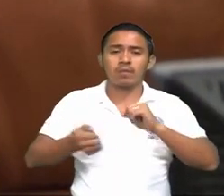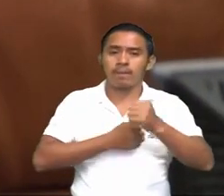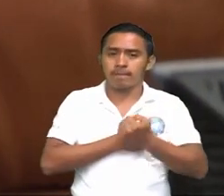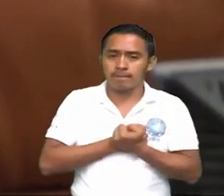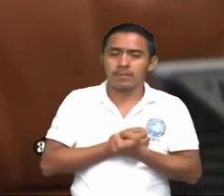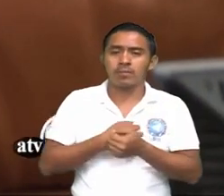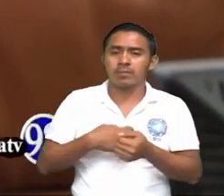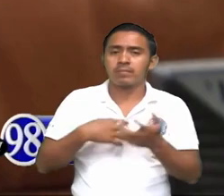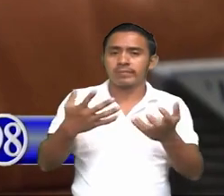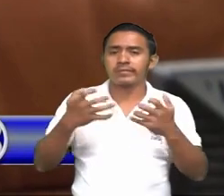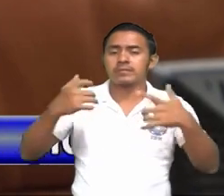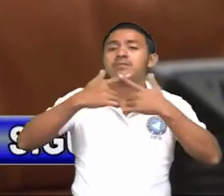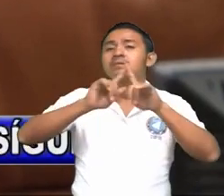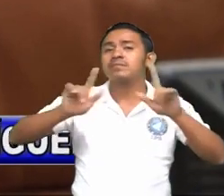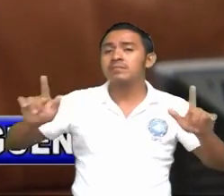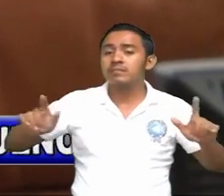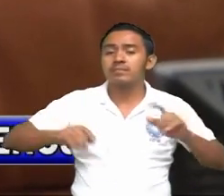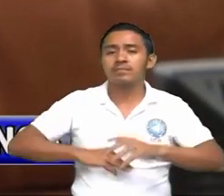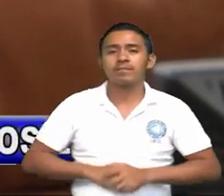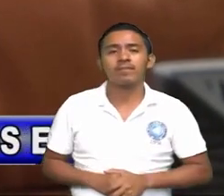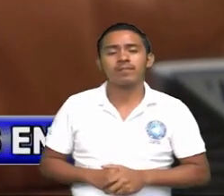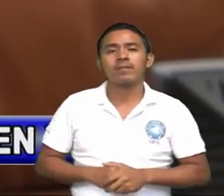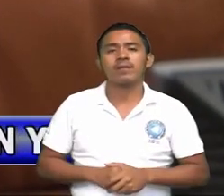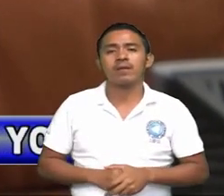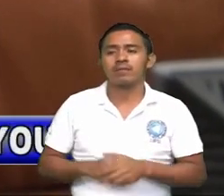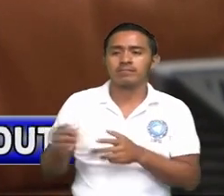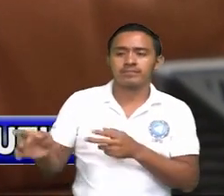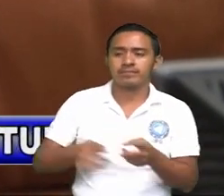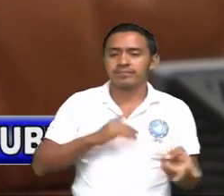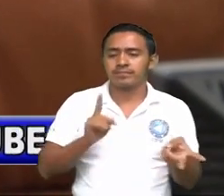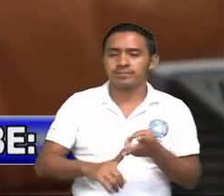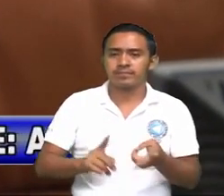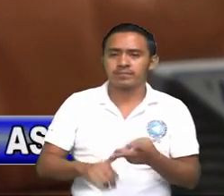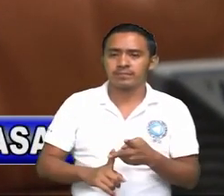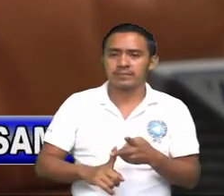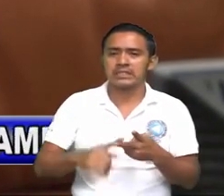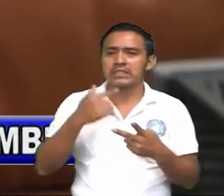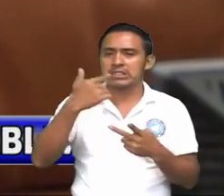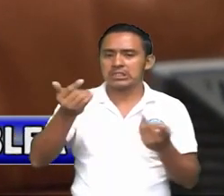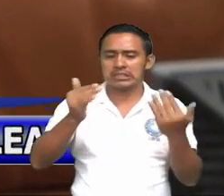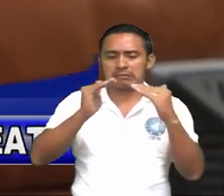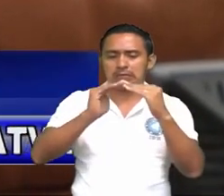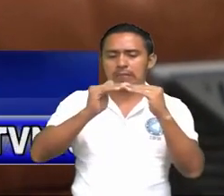de independencia. La otra gran mentira, casas destruidas,